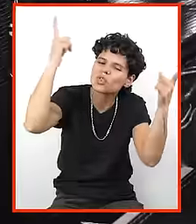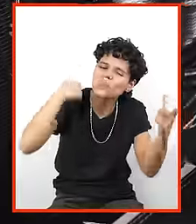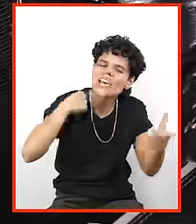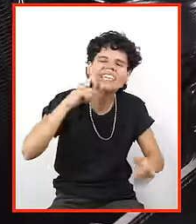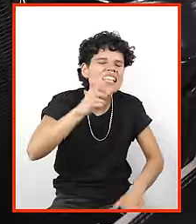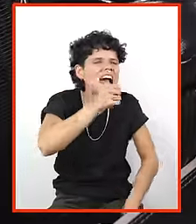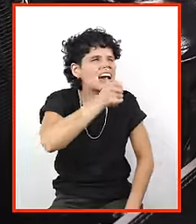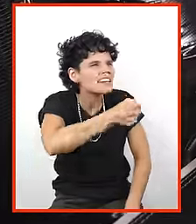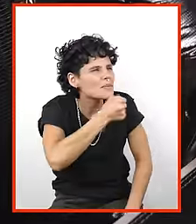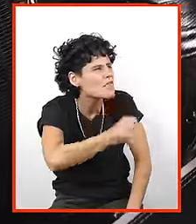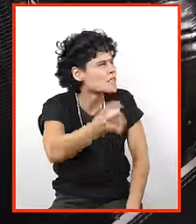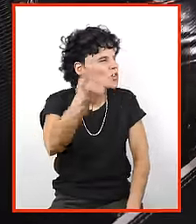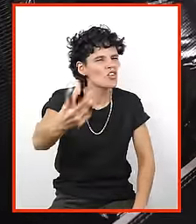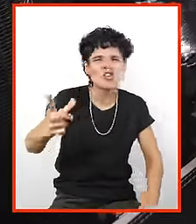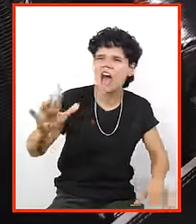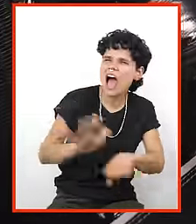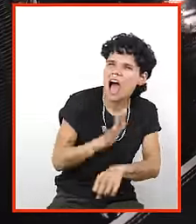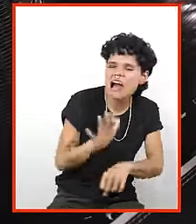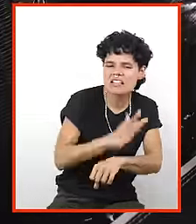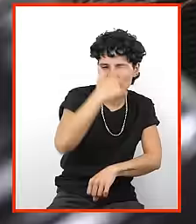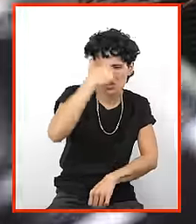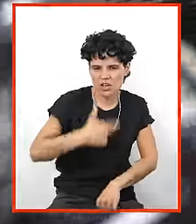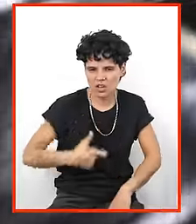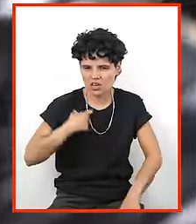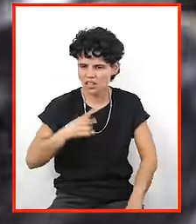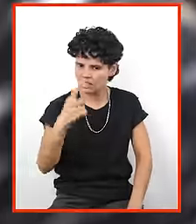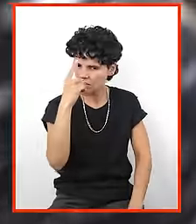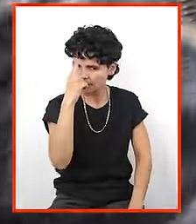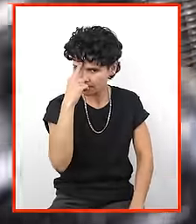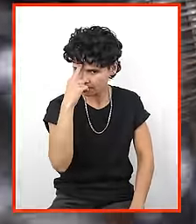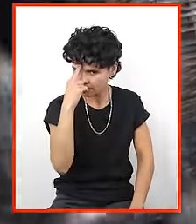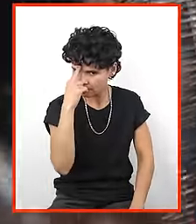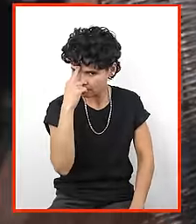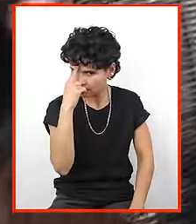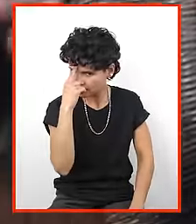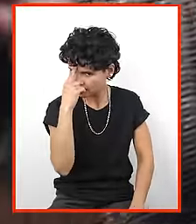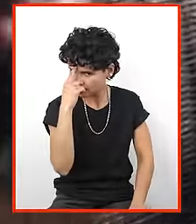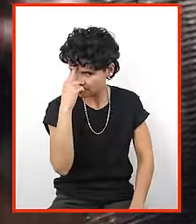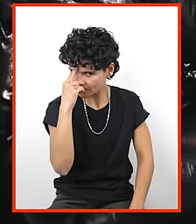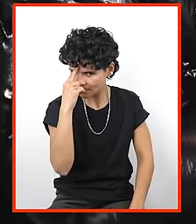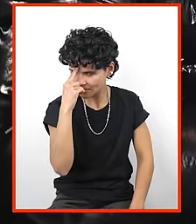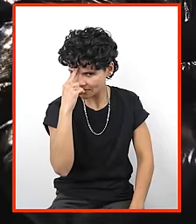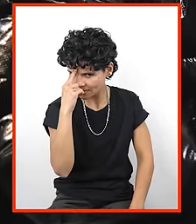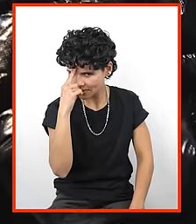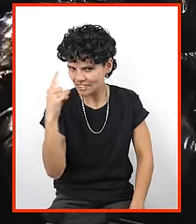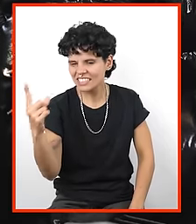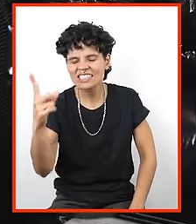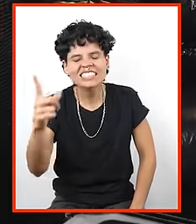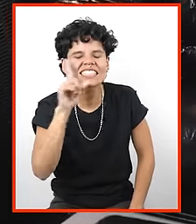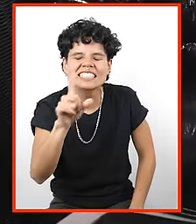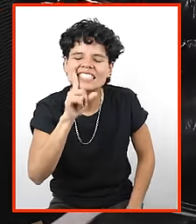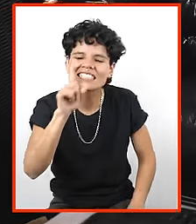si era animador o actor que tenía esto, que tenía la nariz así. Mira, acá se parece igual. ¿Sabéis quién